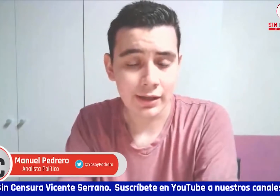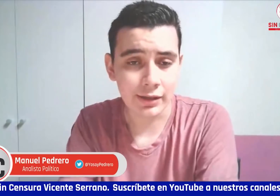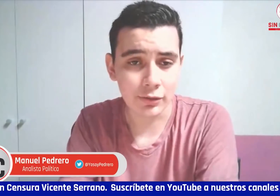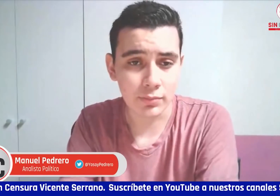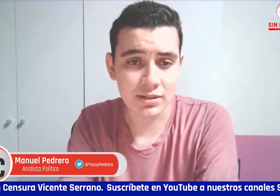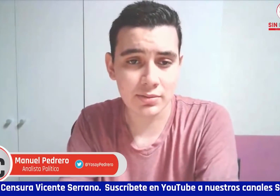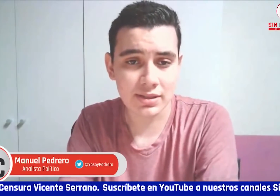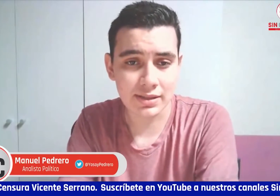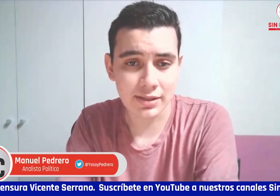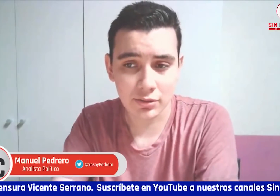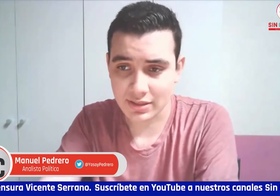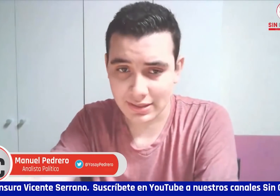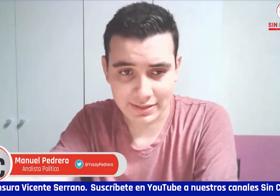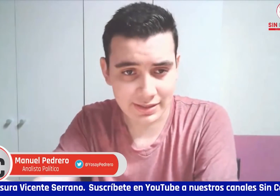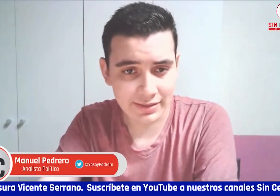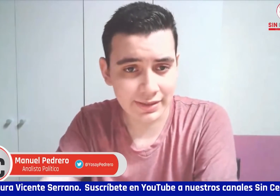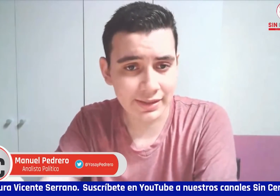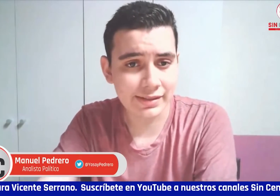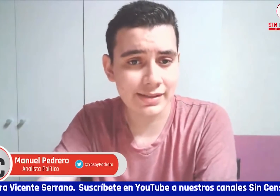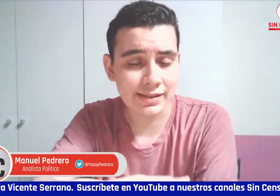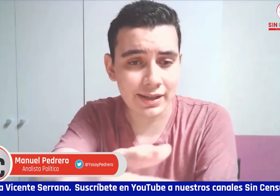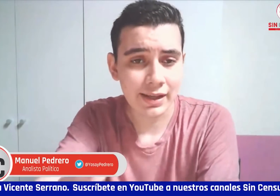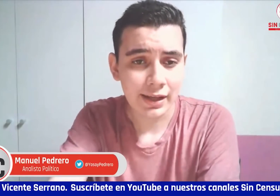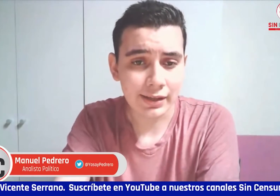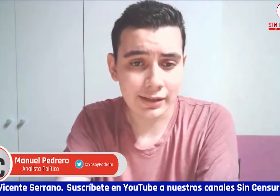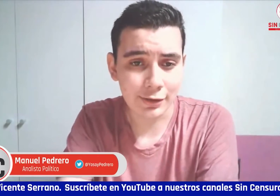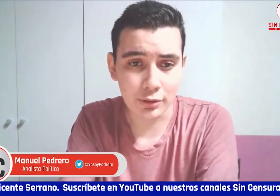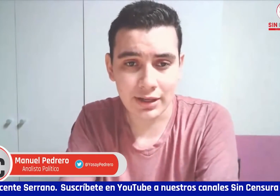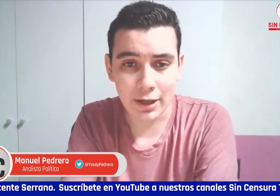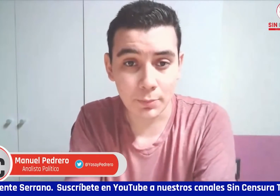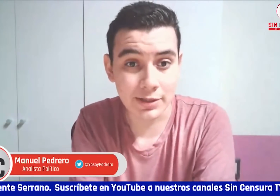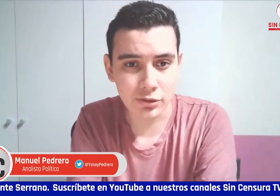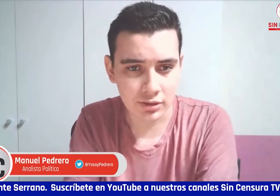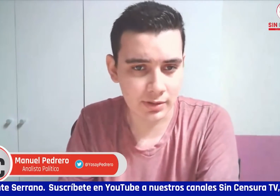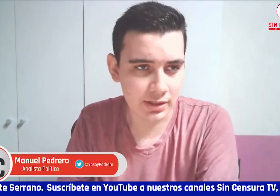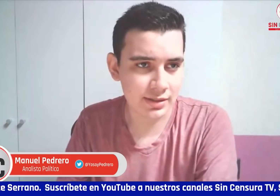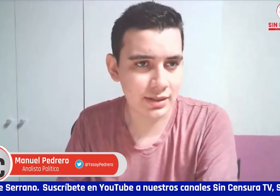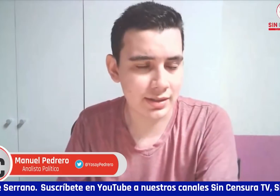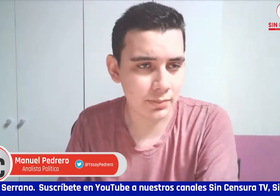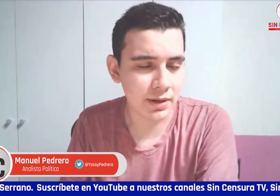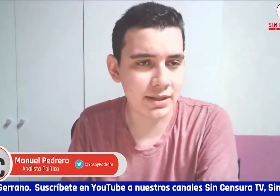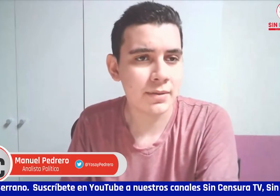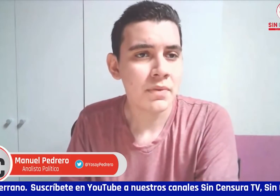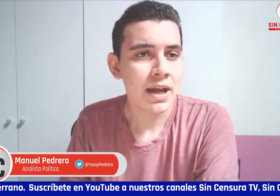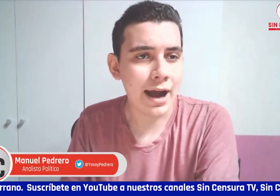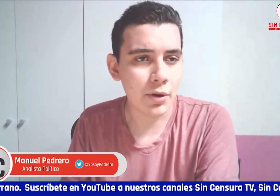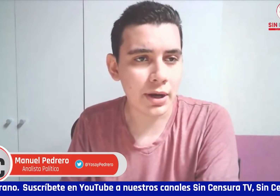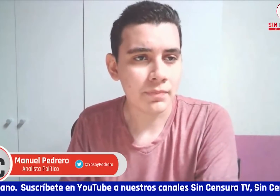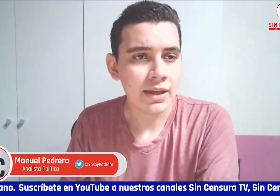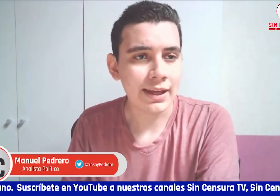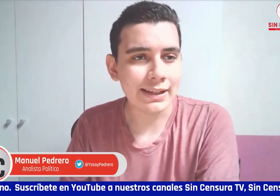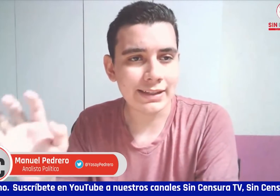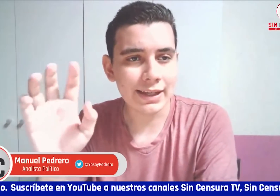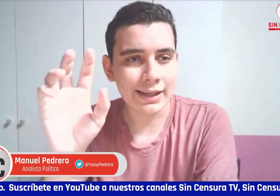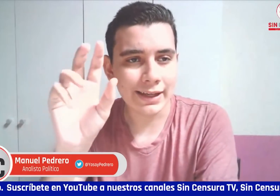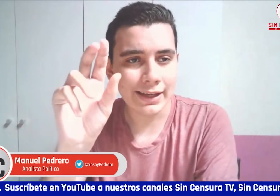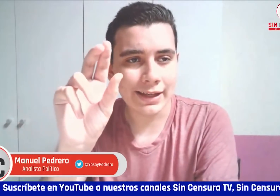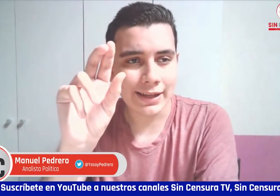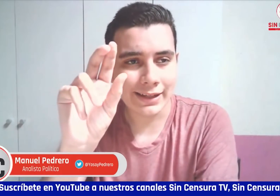decide lo más sencillo, desde las tasas de intereses hasta la impresión de billetes en este país. Ahora,